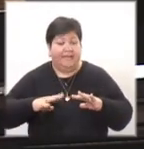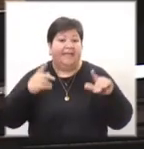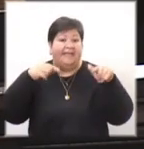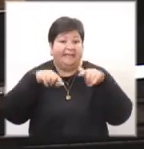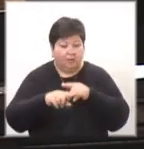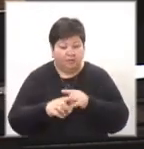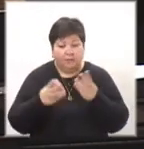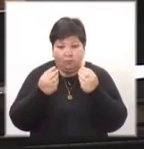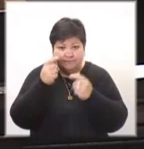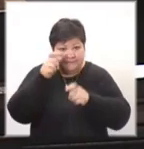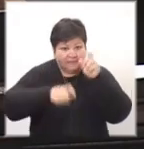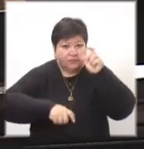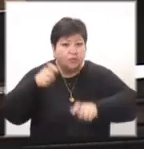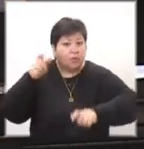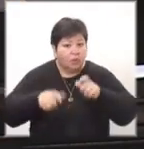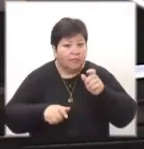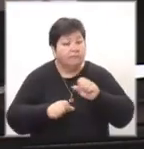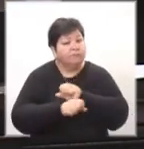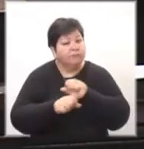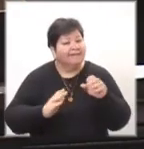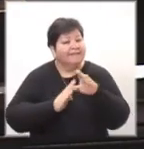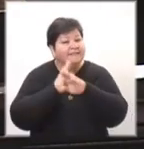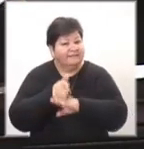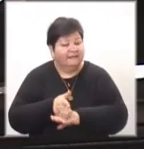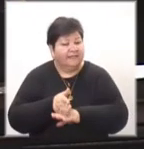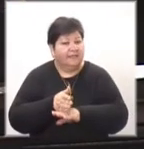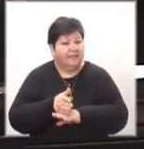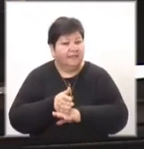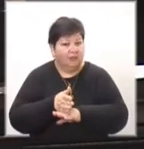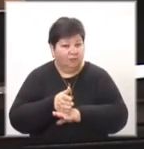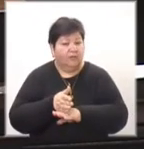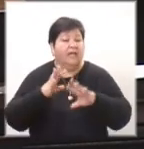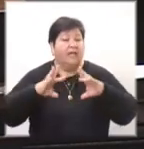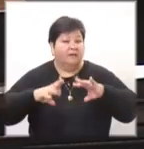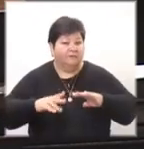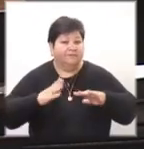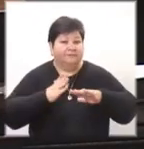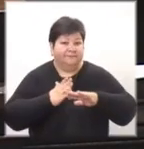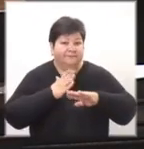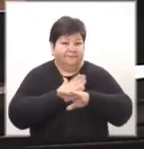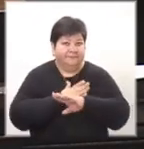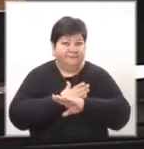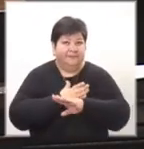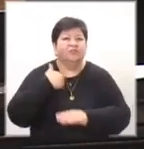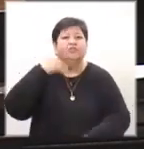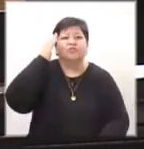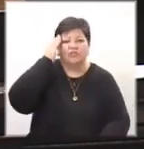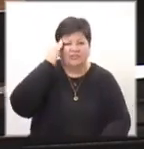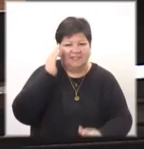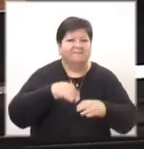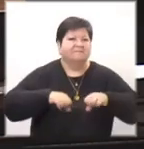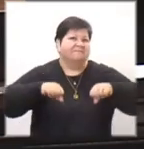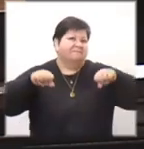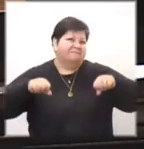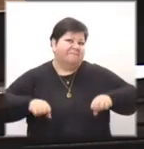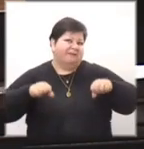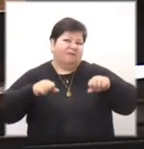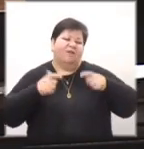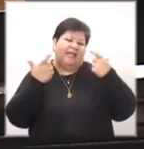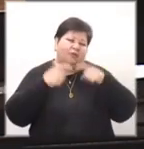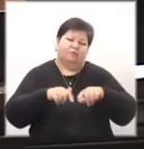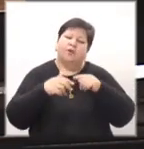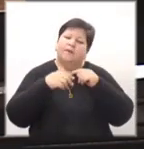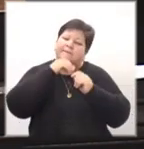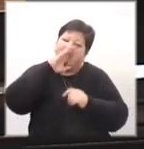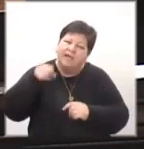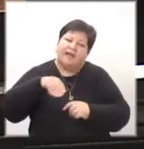muchas personas pudieran acceder a una causal jubilatoria. Yo sé que los miembros de la comisión me han escuchado muchísimo hablar